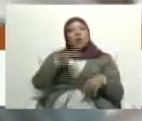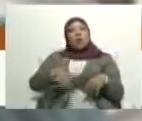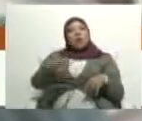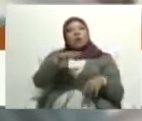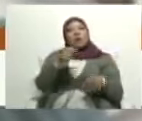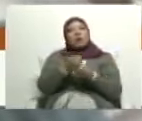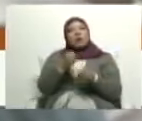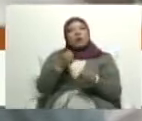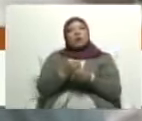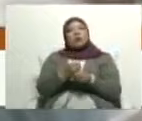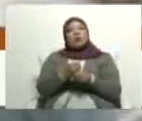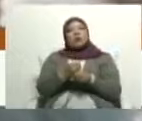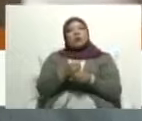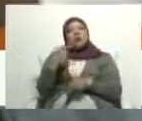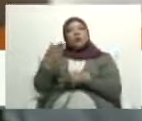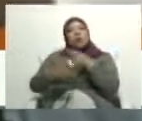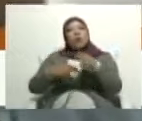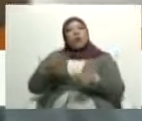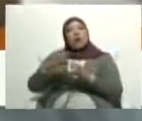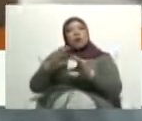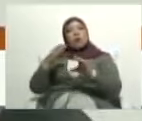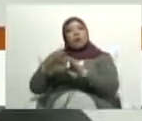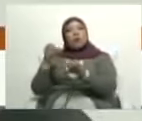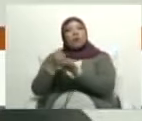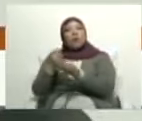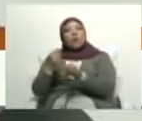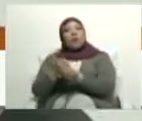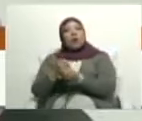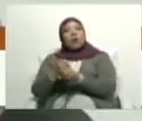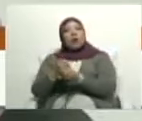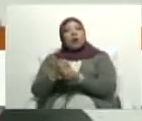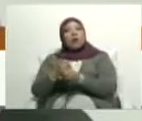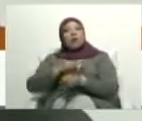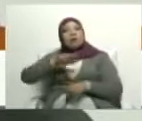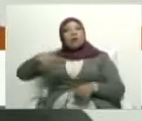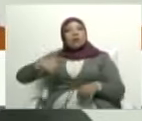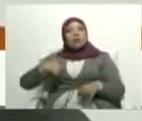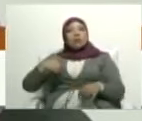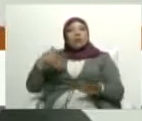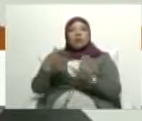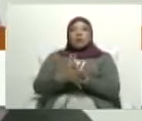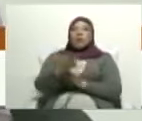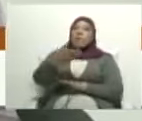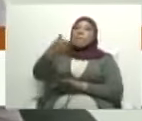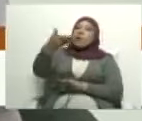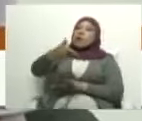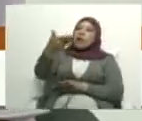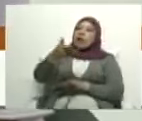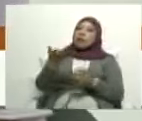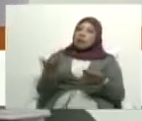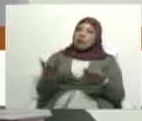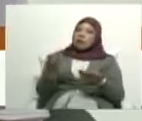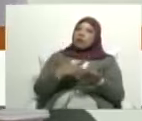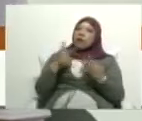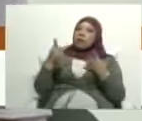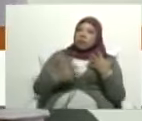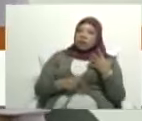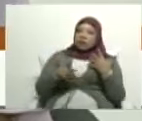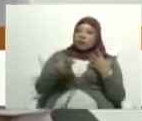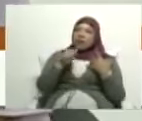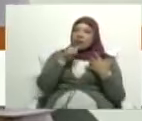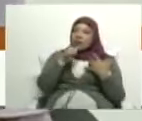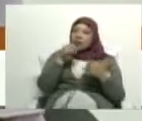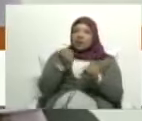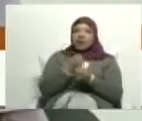cultura y se apoderen de nuestra cultura. Eso es lo más importante. Y esas propuestas que ustedes están